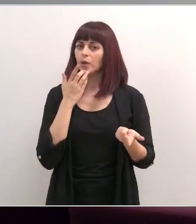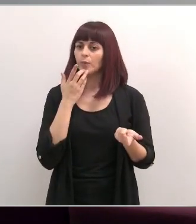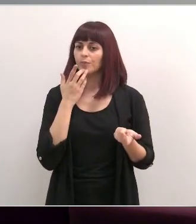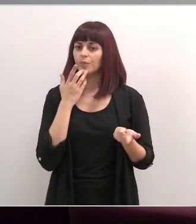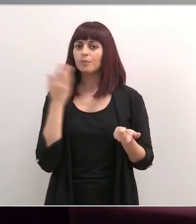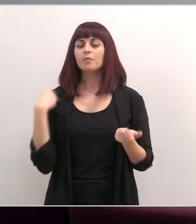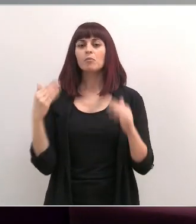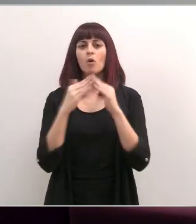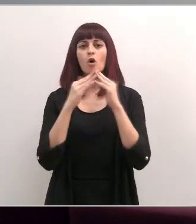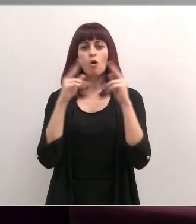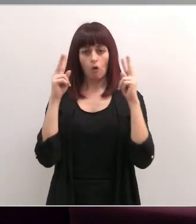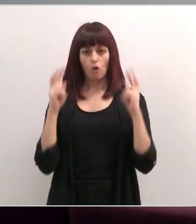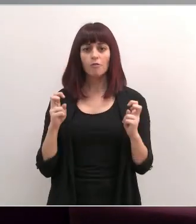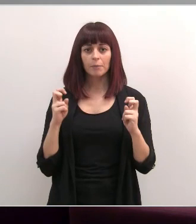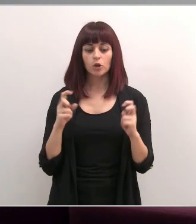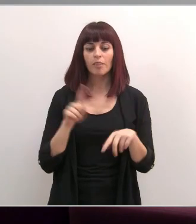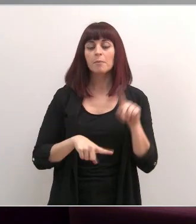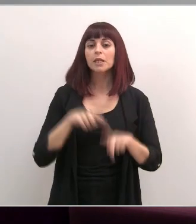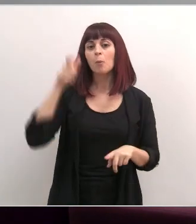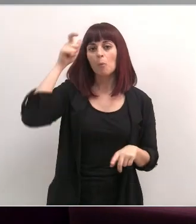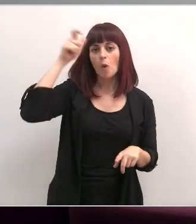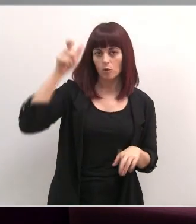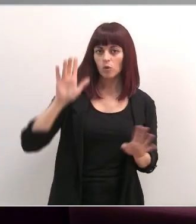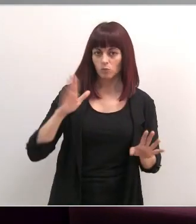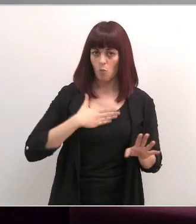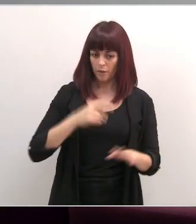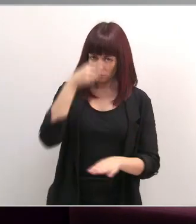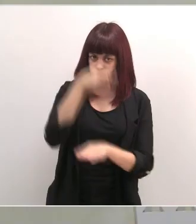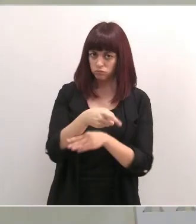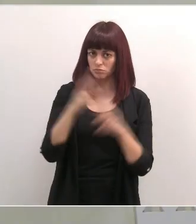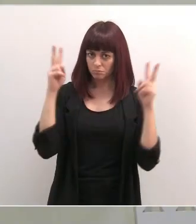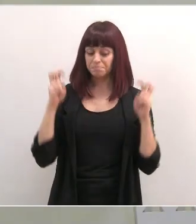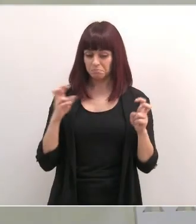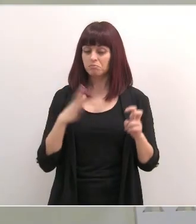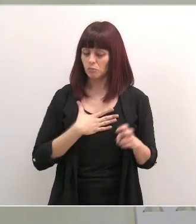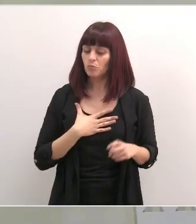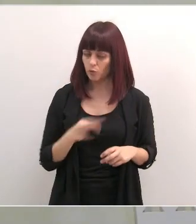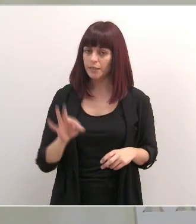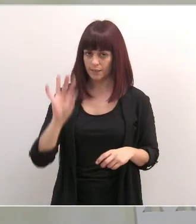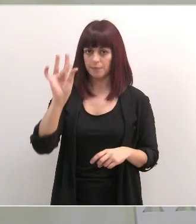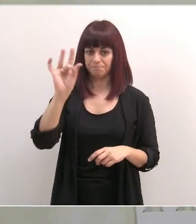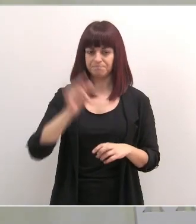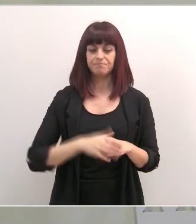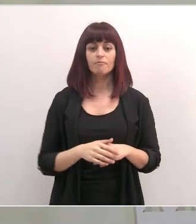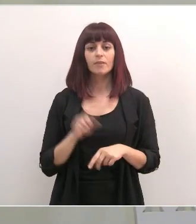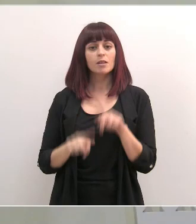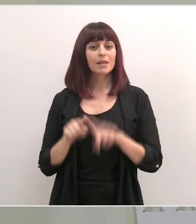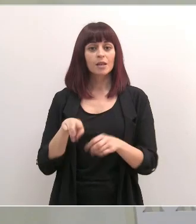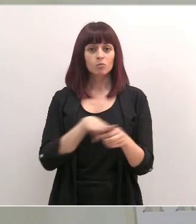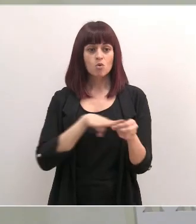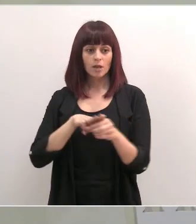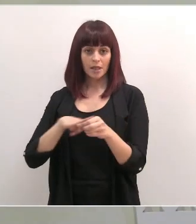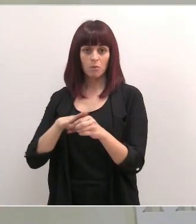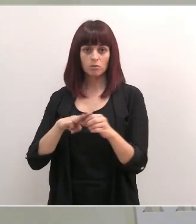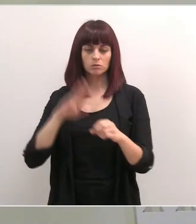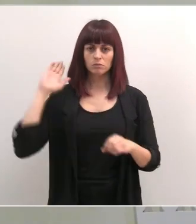el confinamiento domiciliario en un pueblo de la región de Murcia. Podría ser una posibilidad. Lo digo porque hay municipios que tienen unas